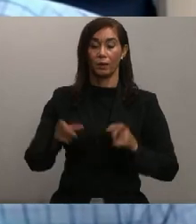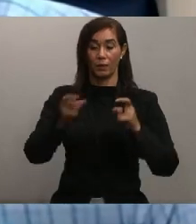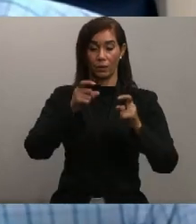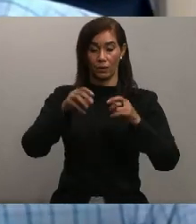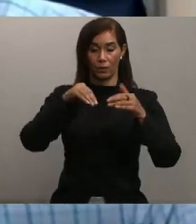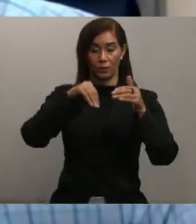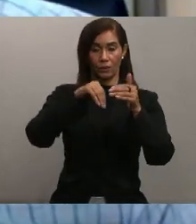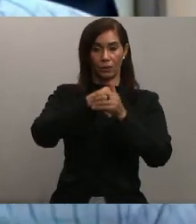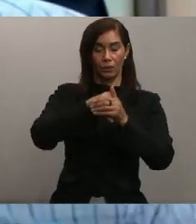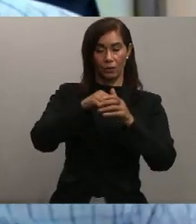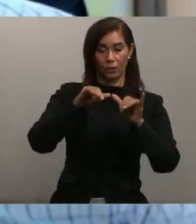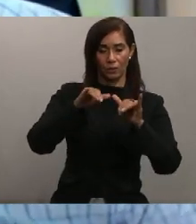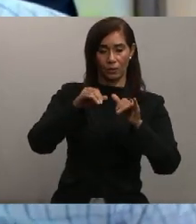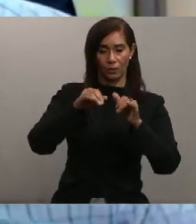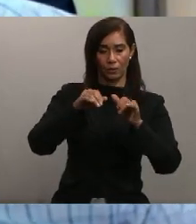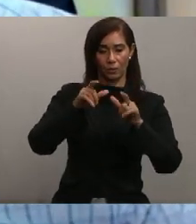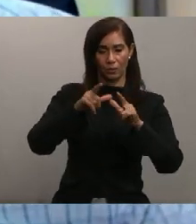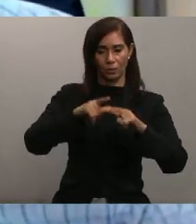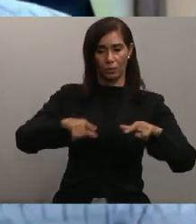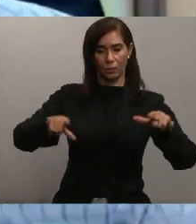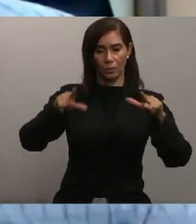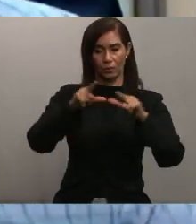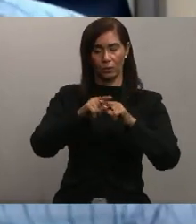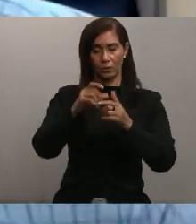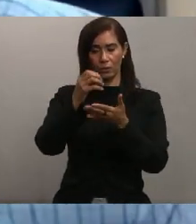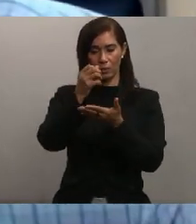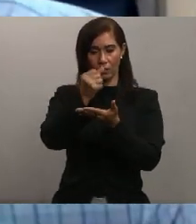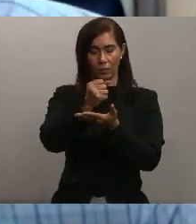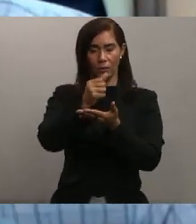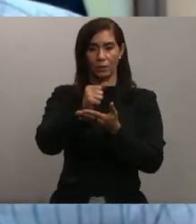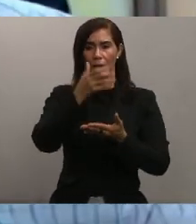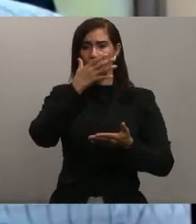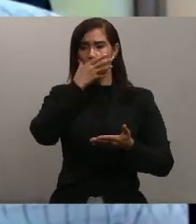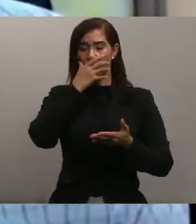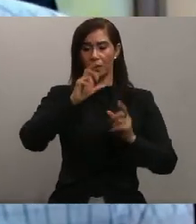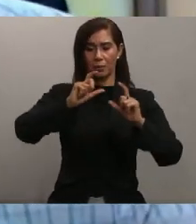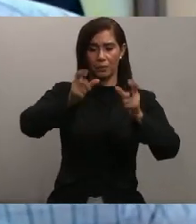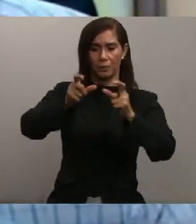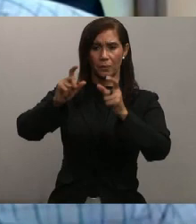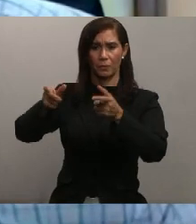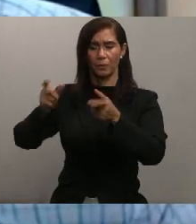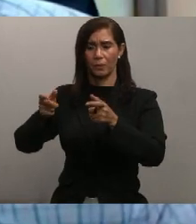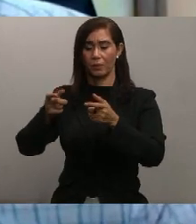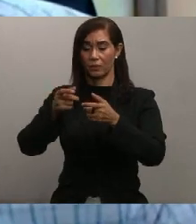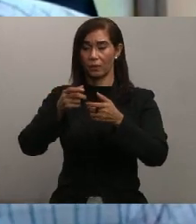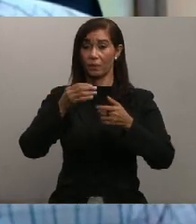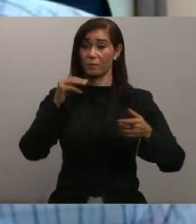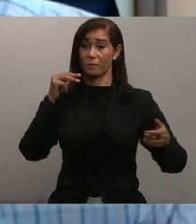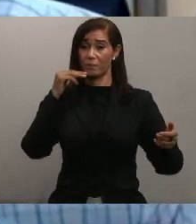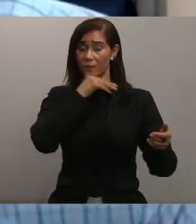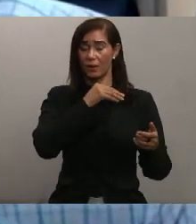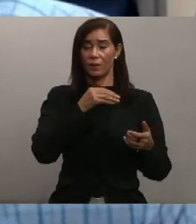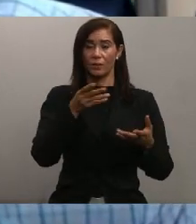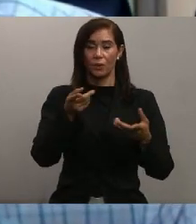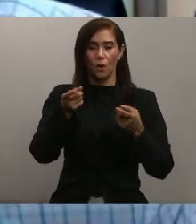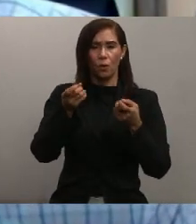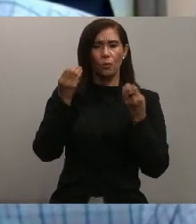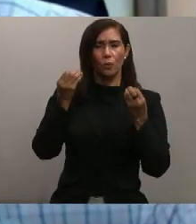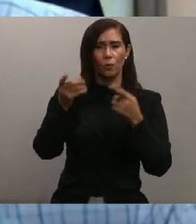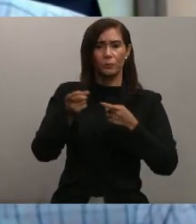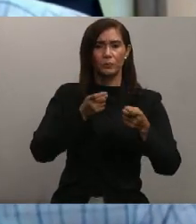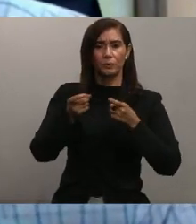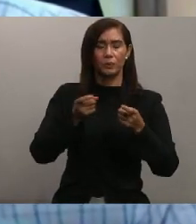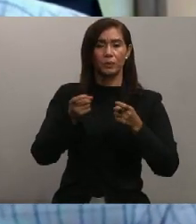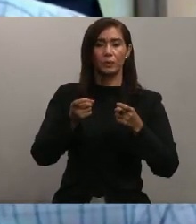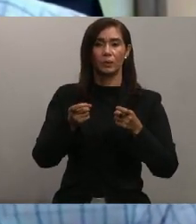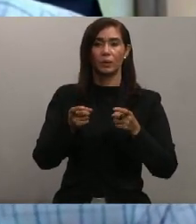estarían fabricando alcohol en gel, mascarillas adulteradas. Y nos gustaría también que nos hable sobre la situación de